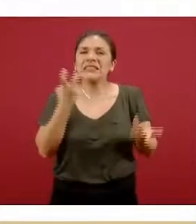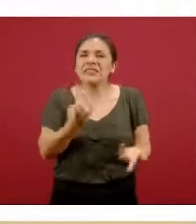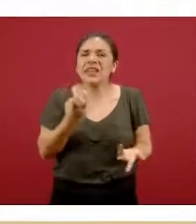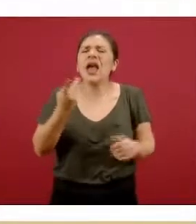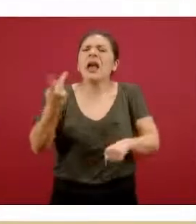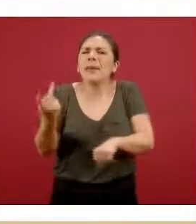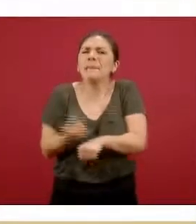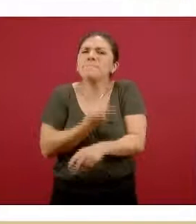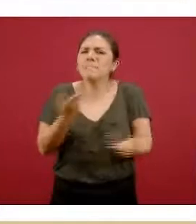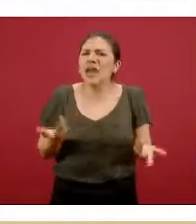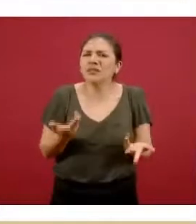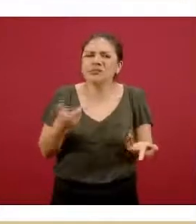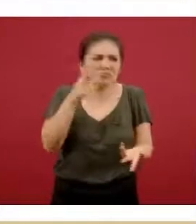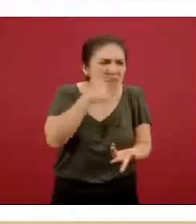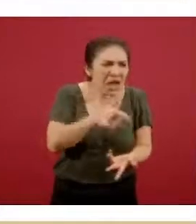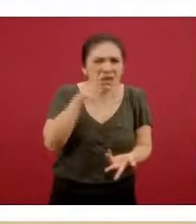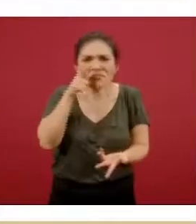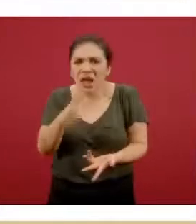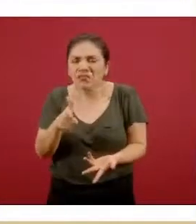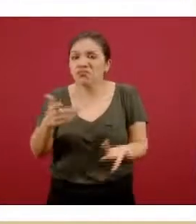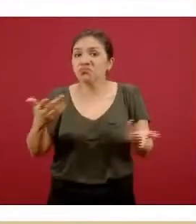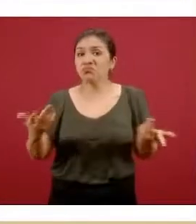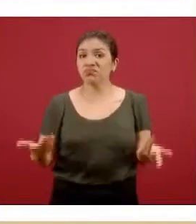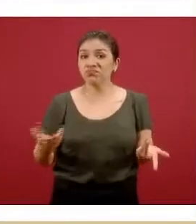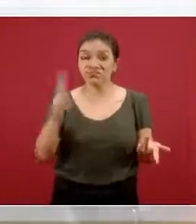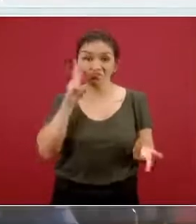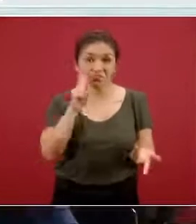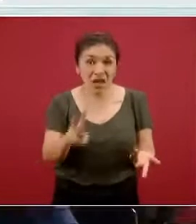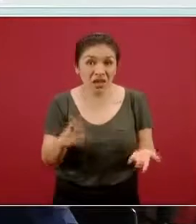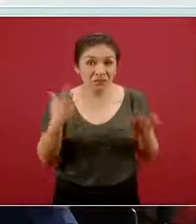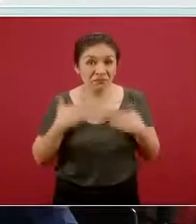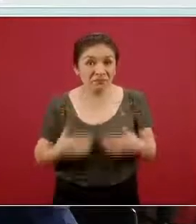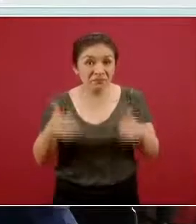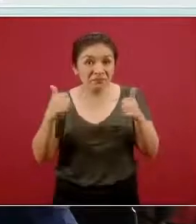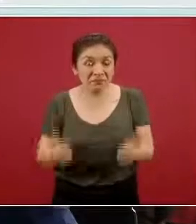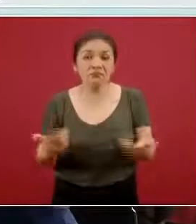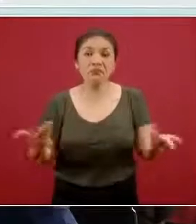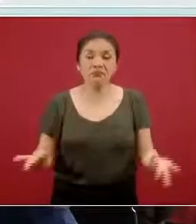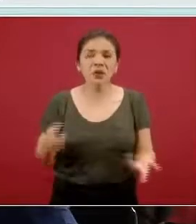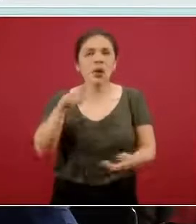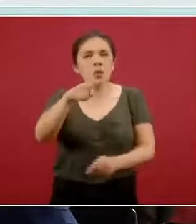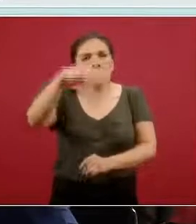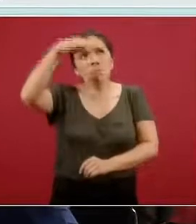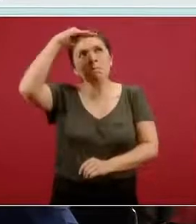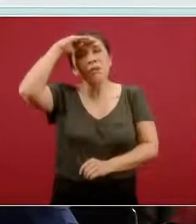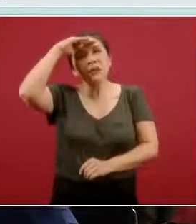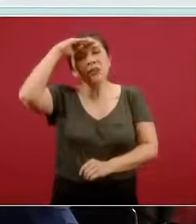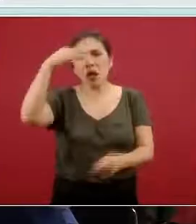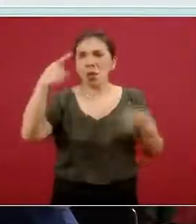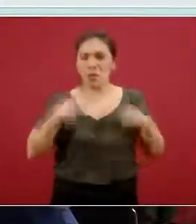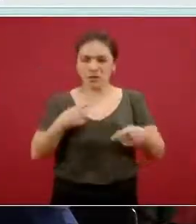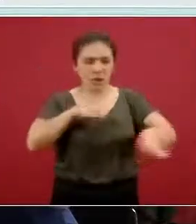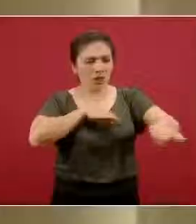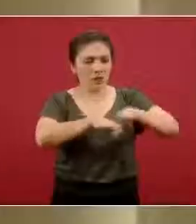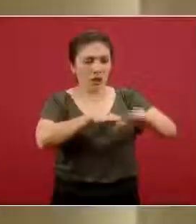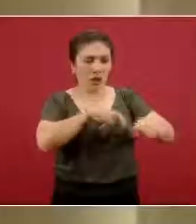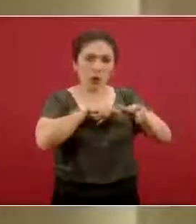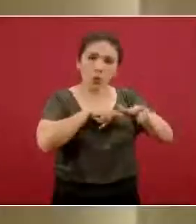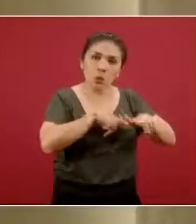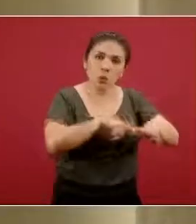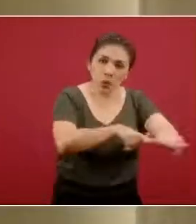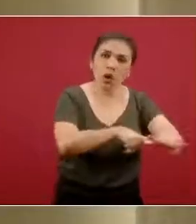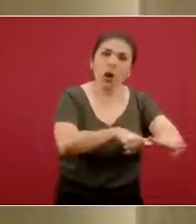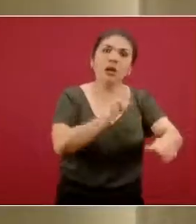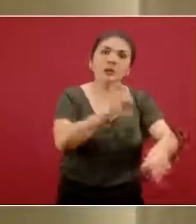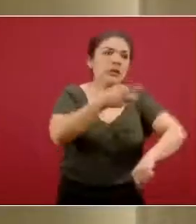¿Qué es lo que nos evidencia esta información? Que uno pudiera pensar que un trabajador en activo, por estar